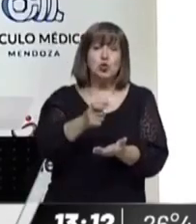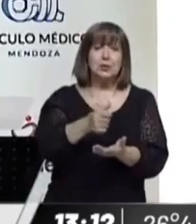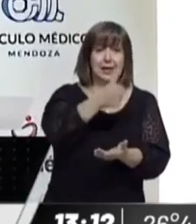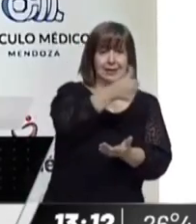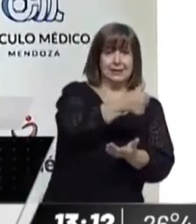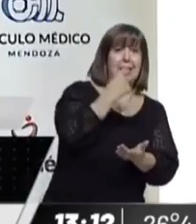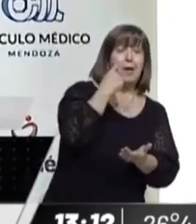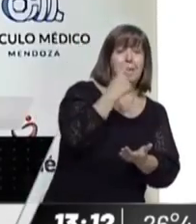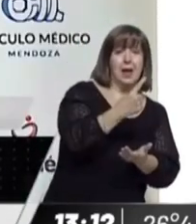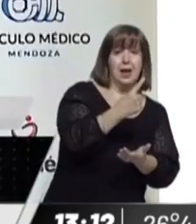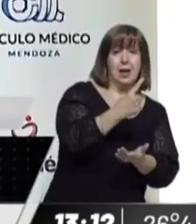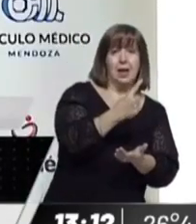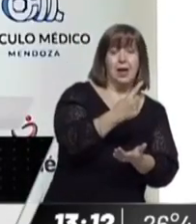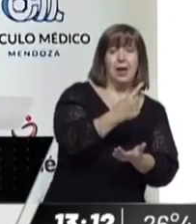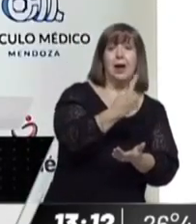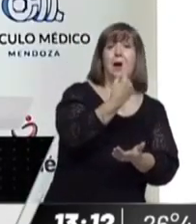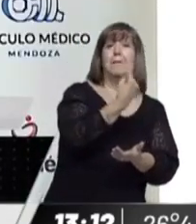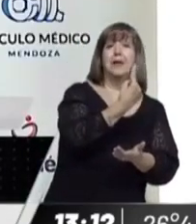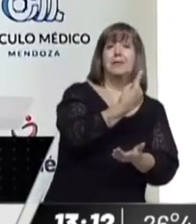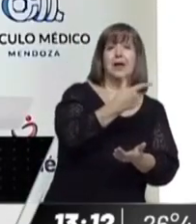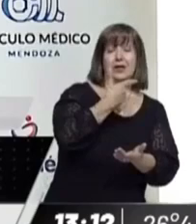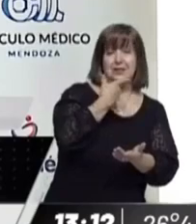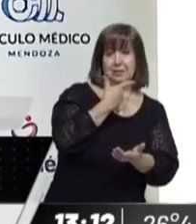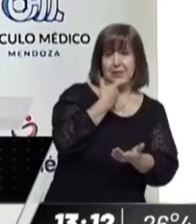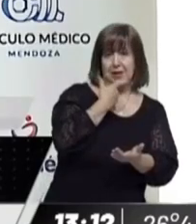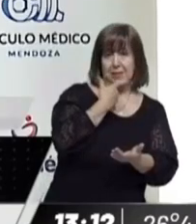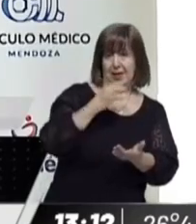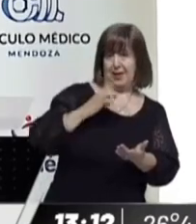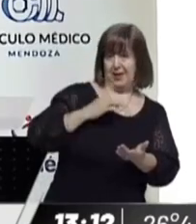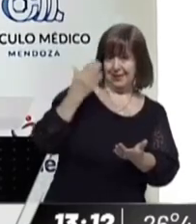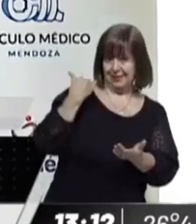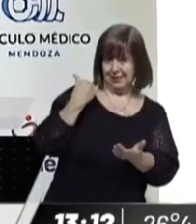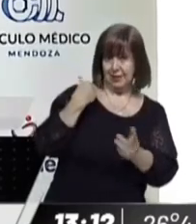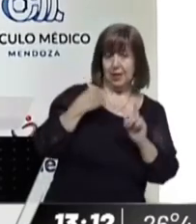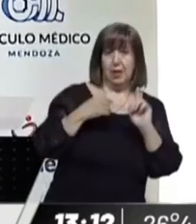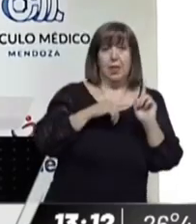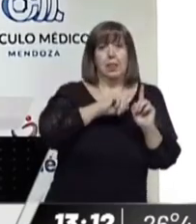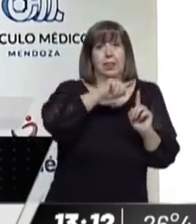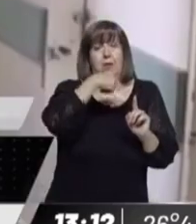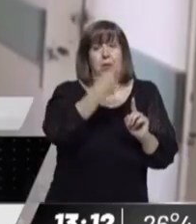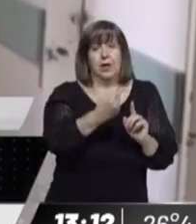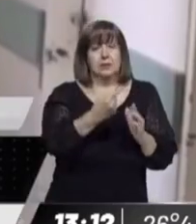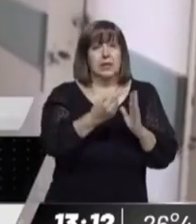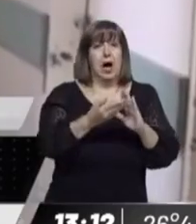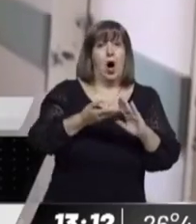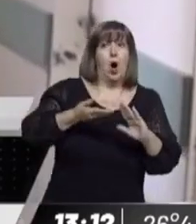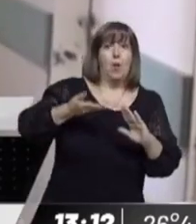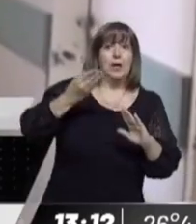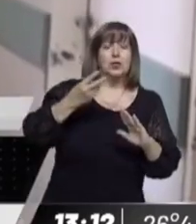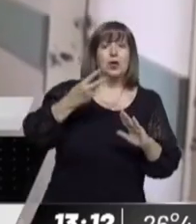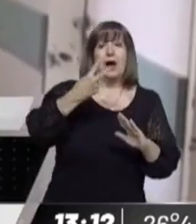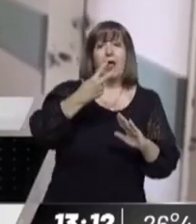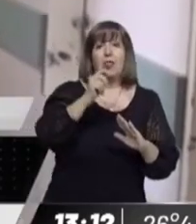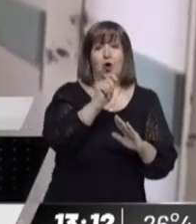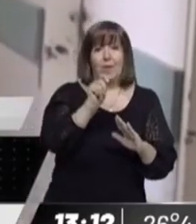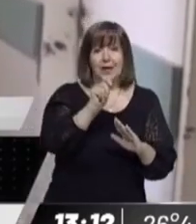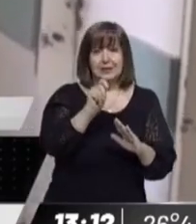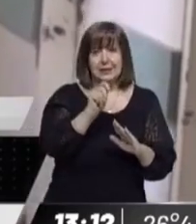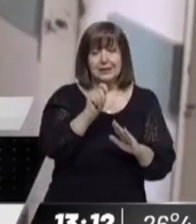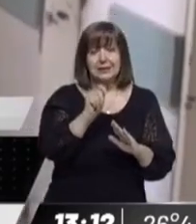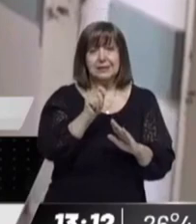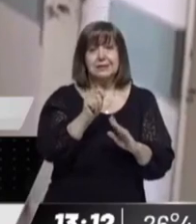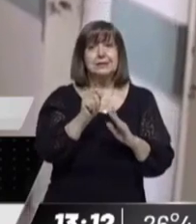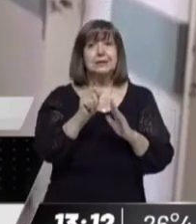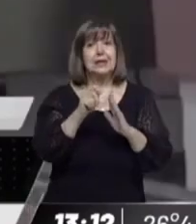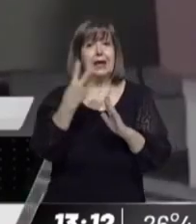pesos a partir del primero de septiembre del año pasado después hubo un aumento bimestral y